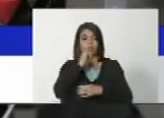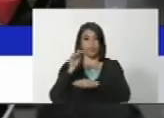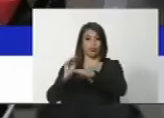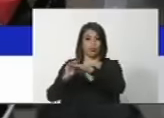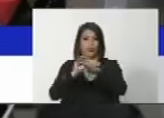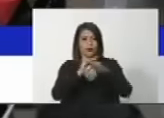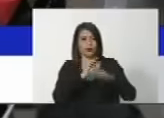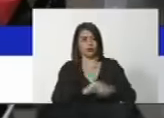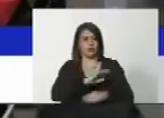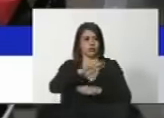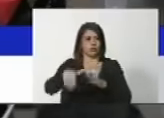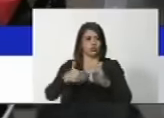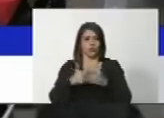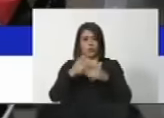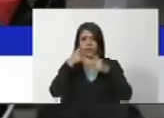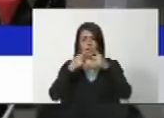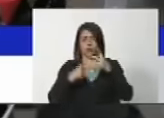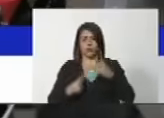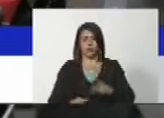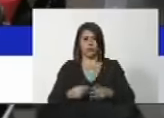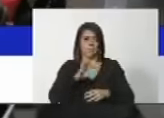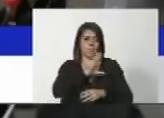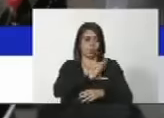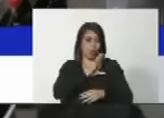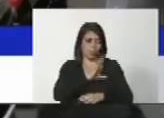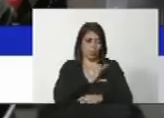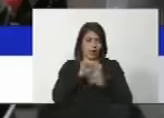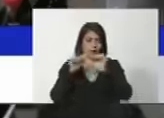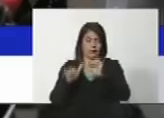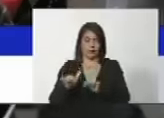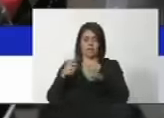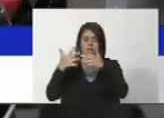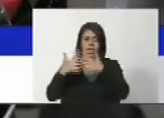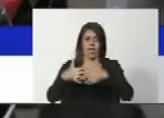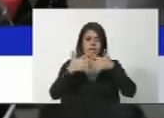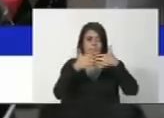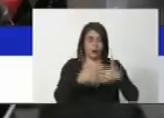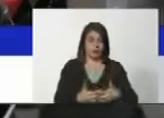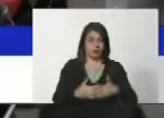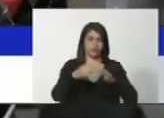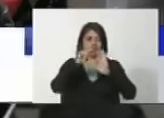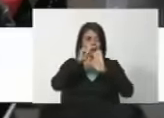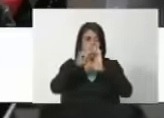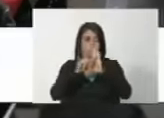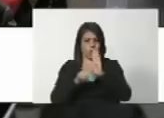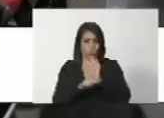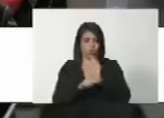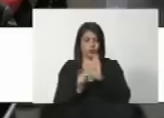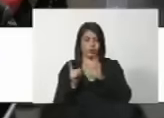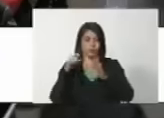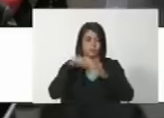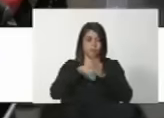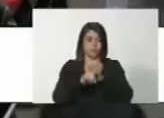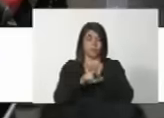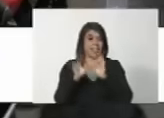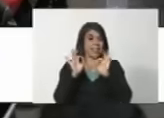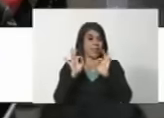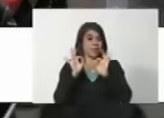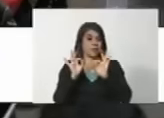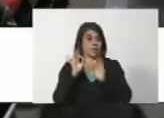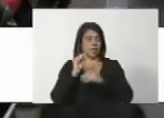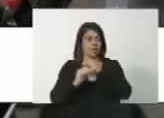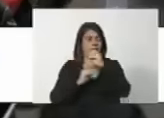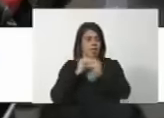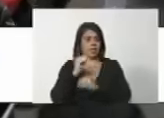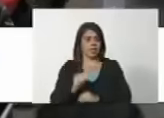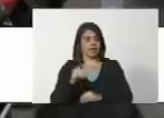informarla de todas las circunstancias pertinentes en dicha constitución y condiciones, incluidas las ventajas especiales